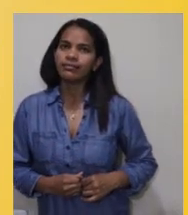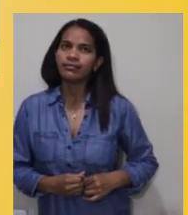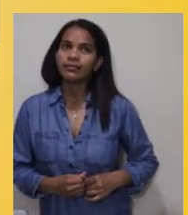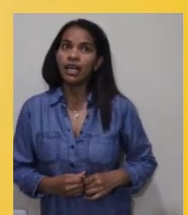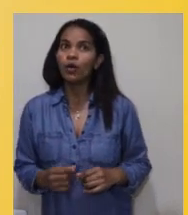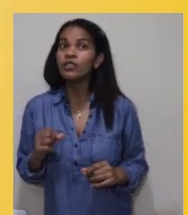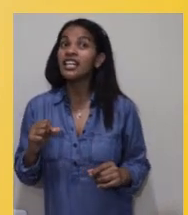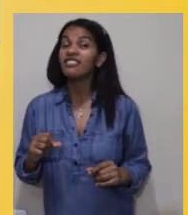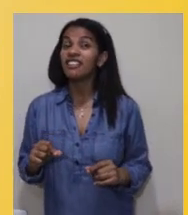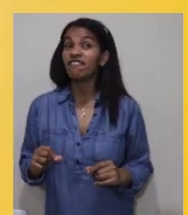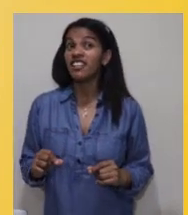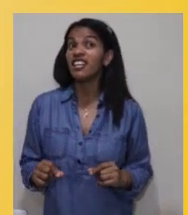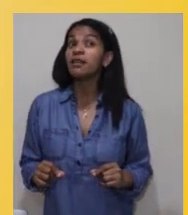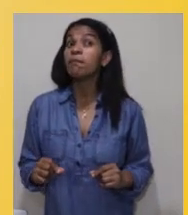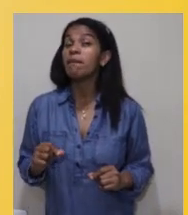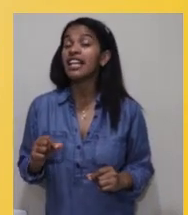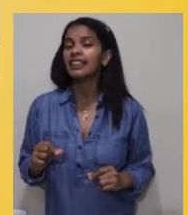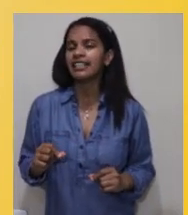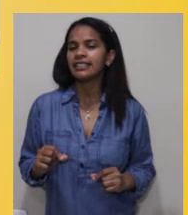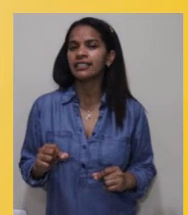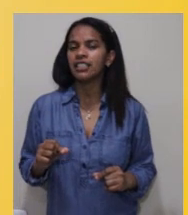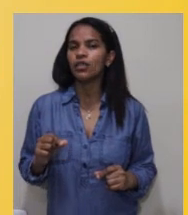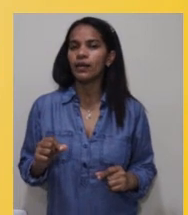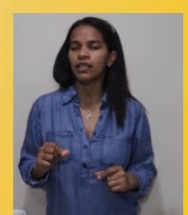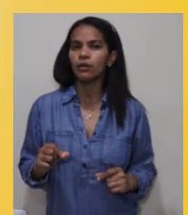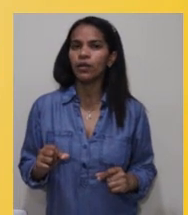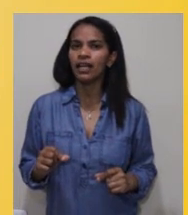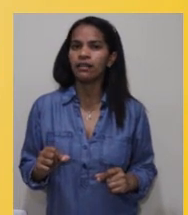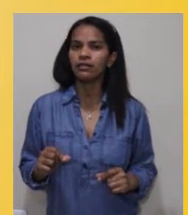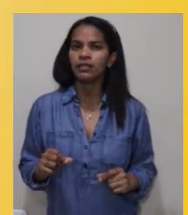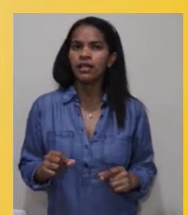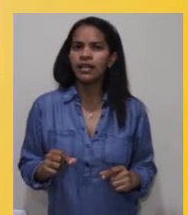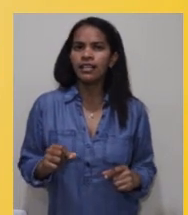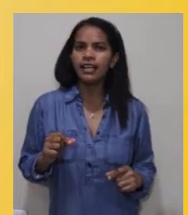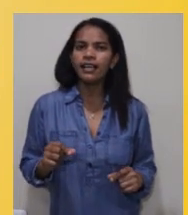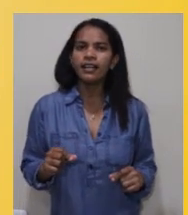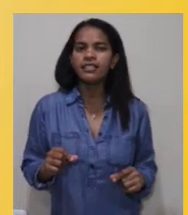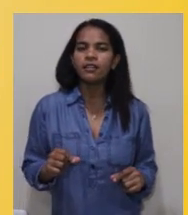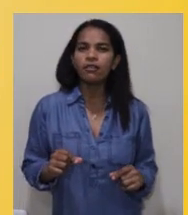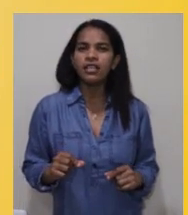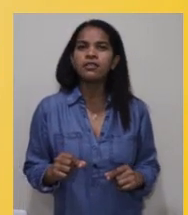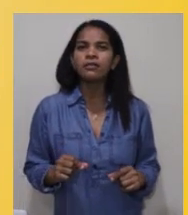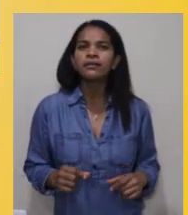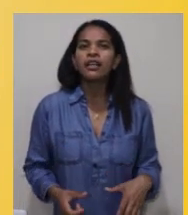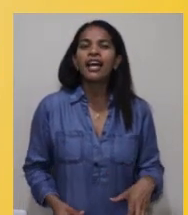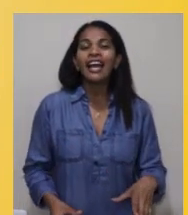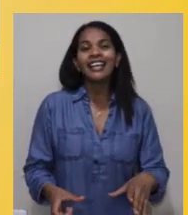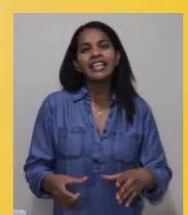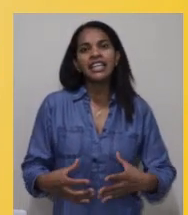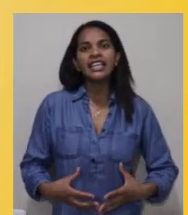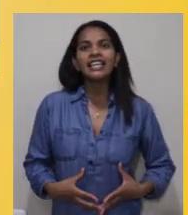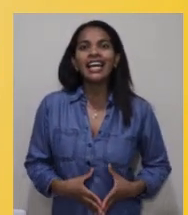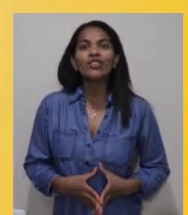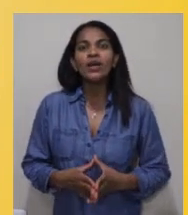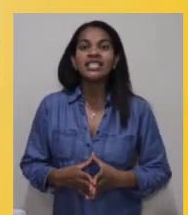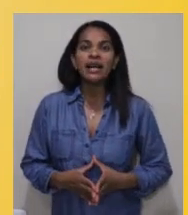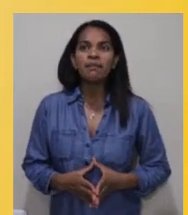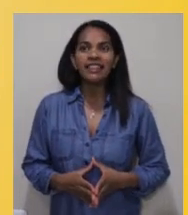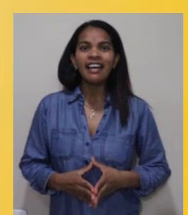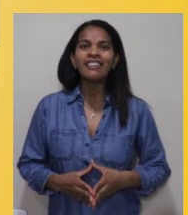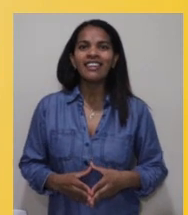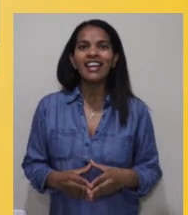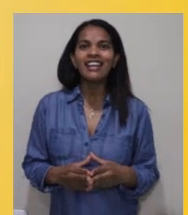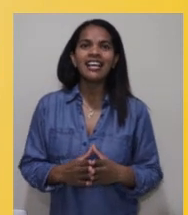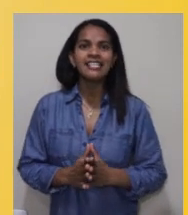vida. Escucha, definir metas y objetivos claros. ¿Qué quiere decir con esto? Que